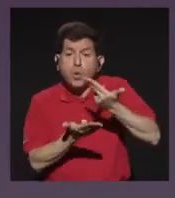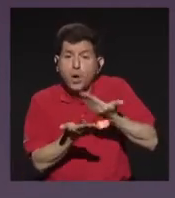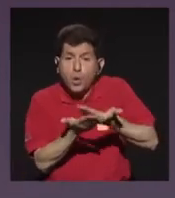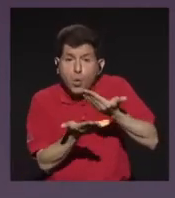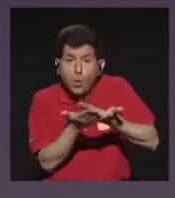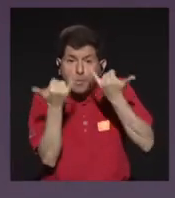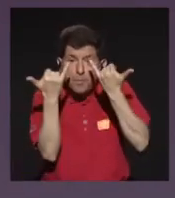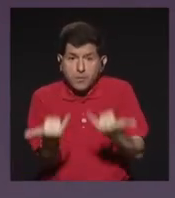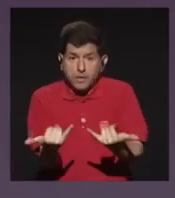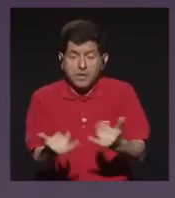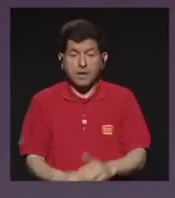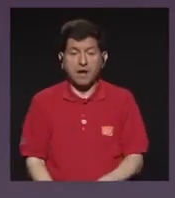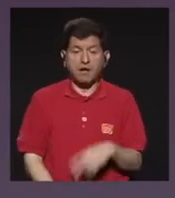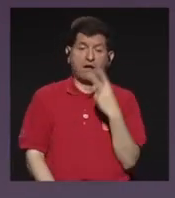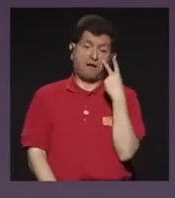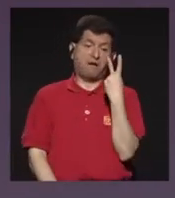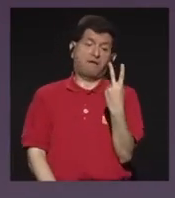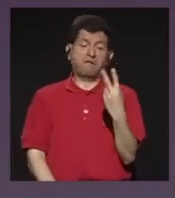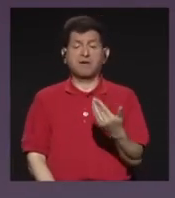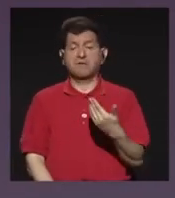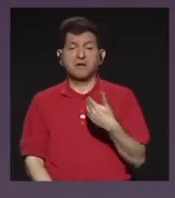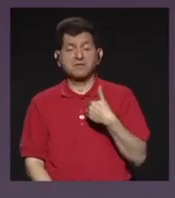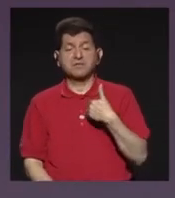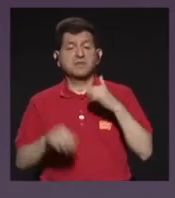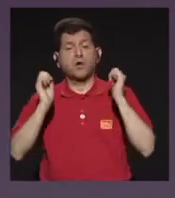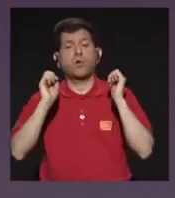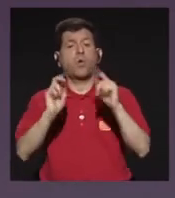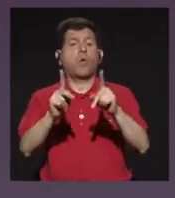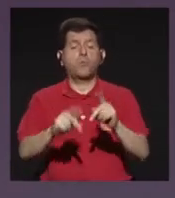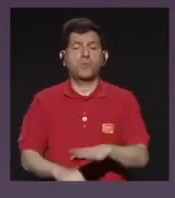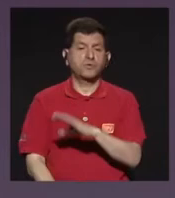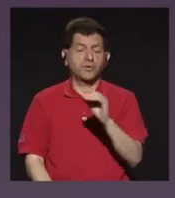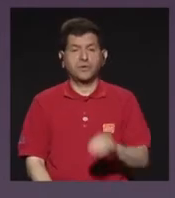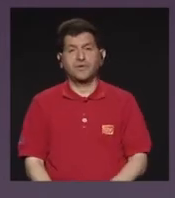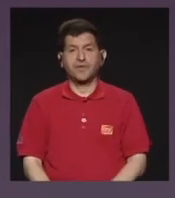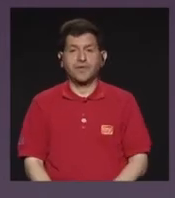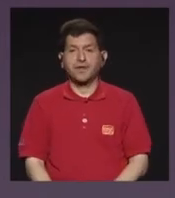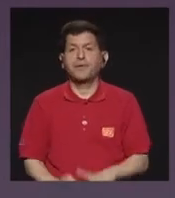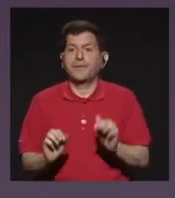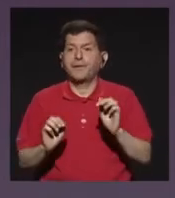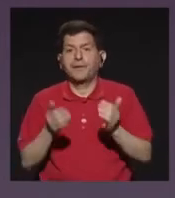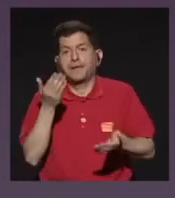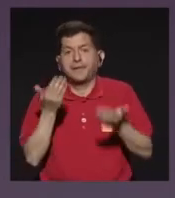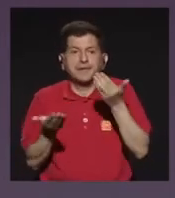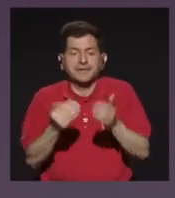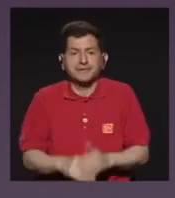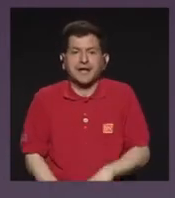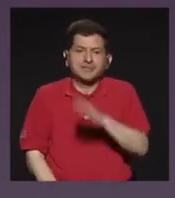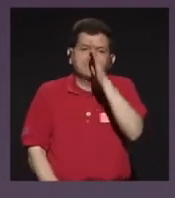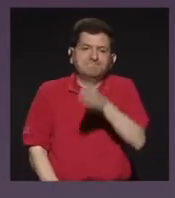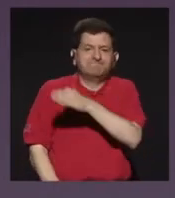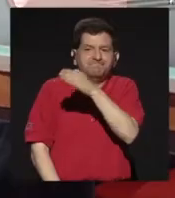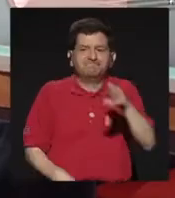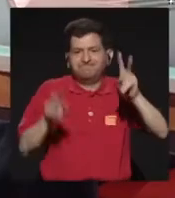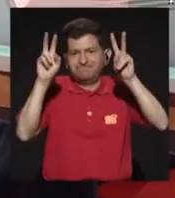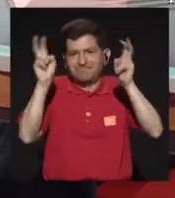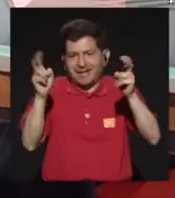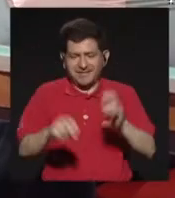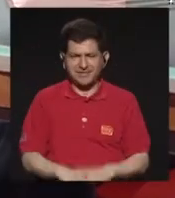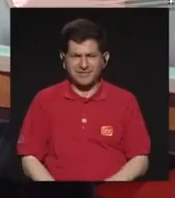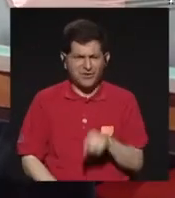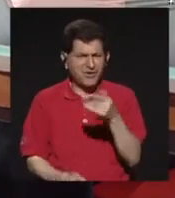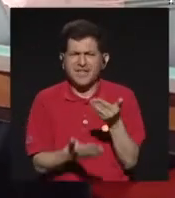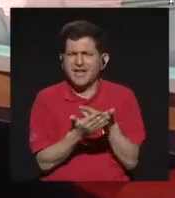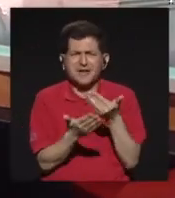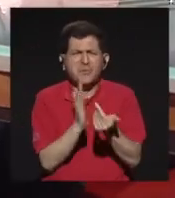eso, a ver si tengo la posibilidad y la gracia, ¿verdad? O la bendición de parte de... ¿Cómo de, se